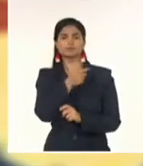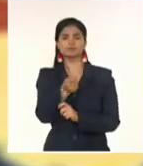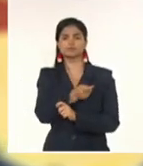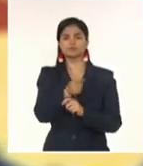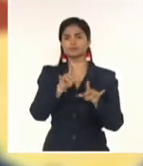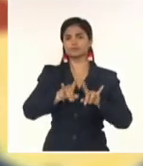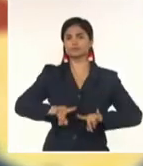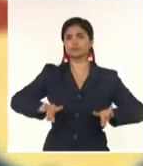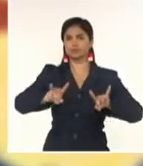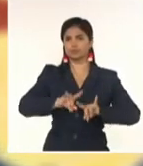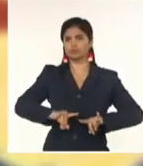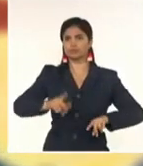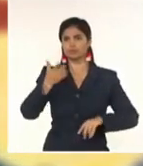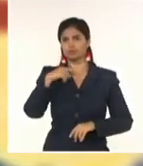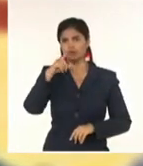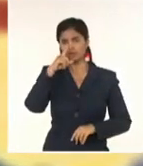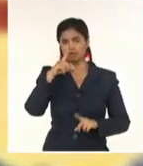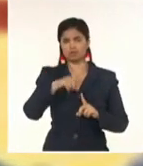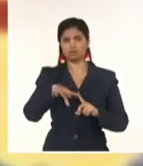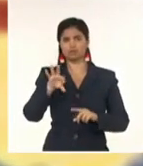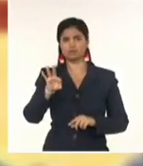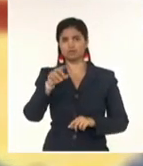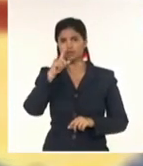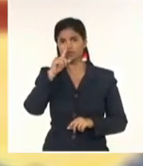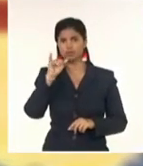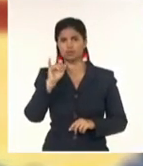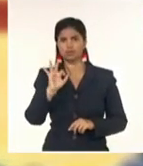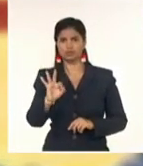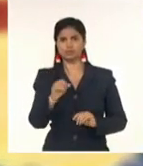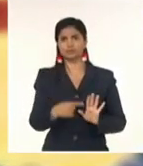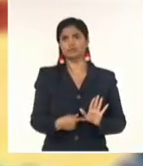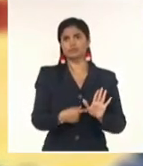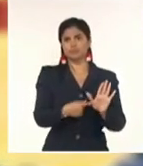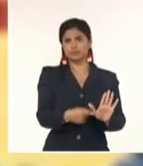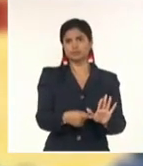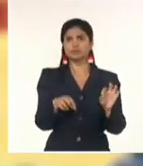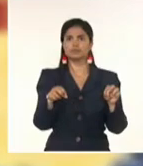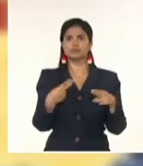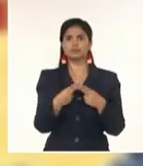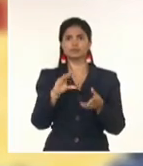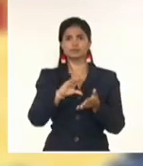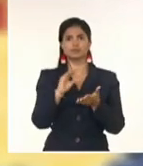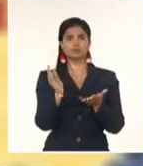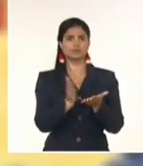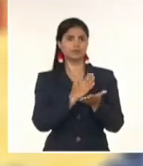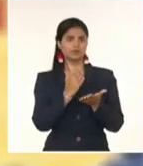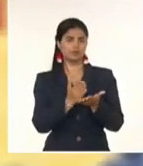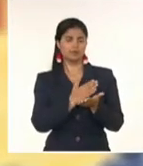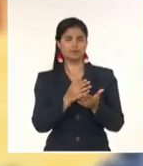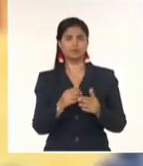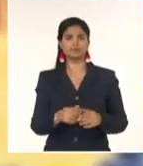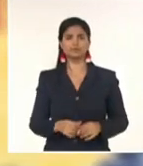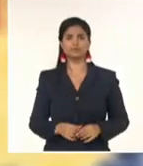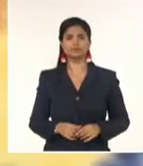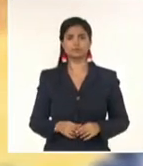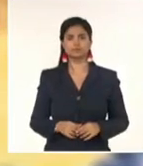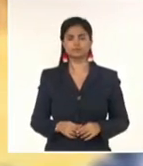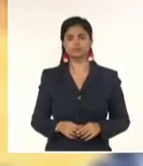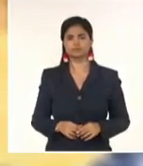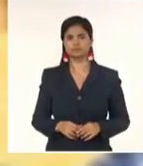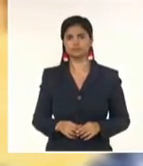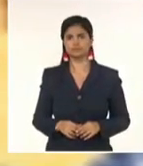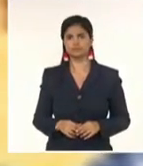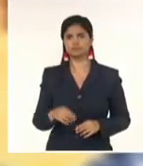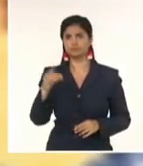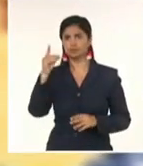de La Sapienza, Antonio Colajani, que presentó la nueva edición italiana del libro Cimarrón, biografía de un esclavo, del doctor